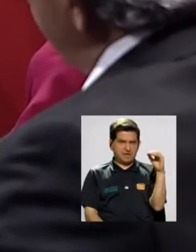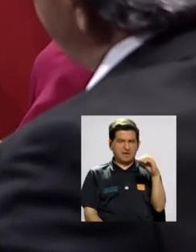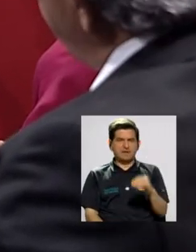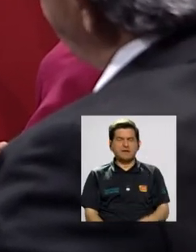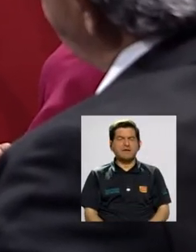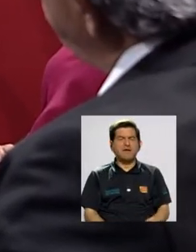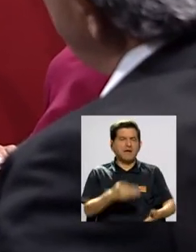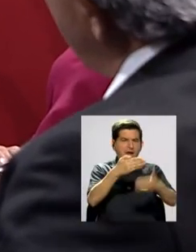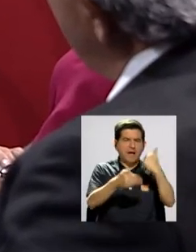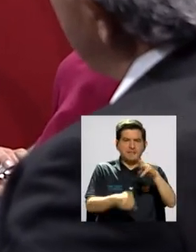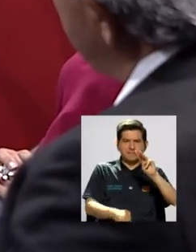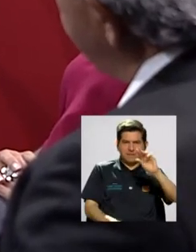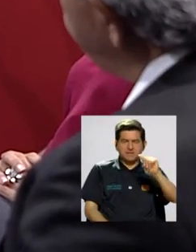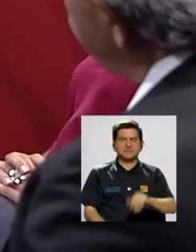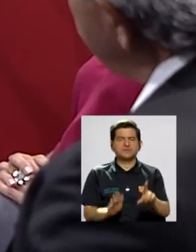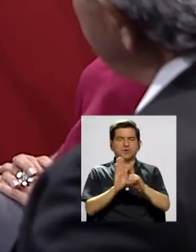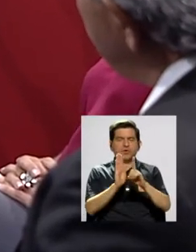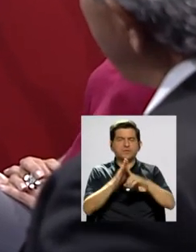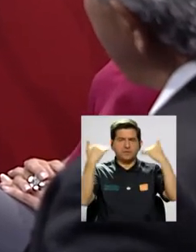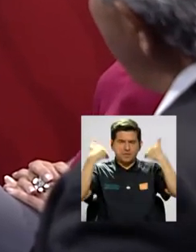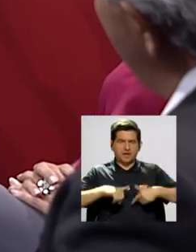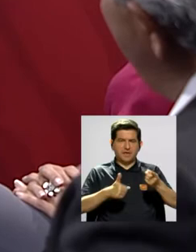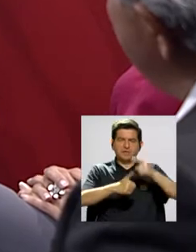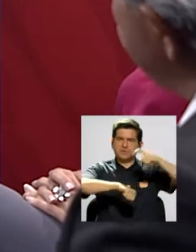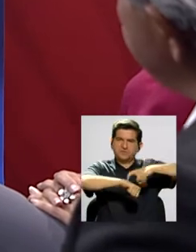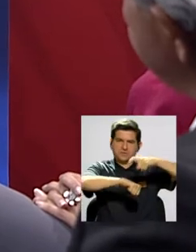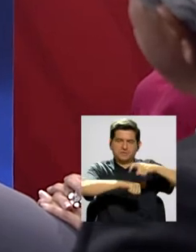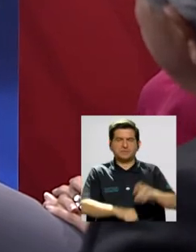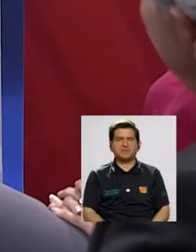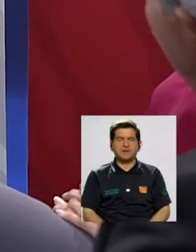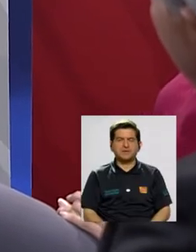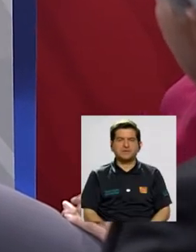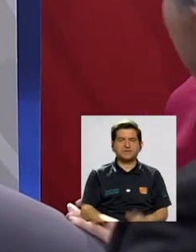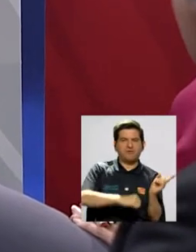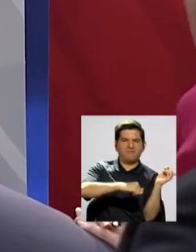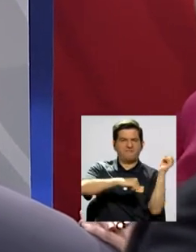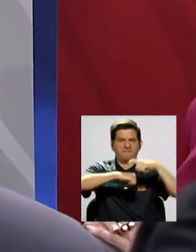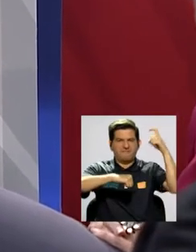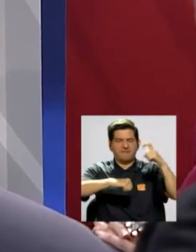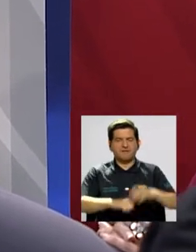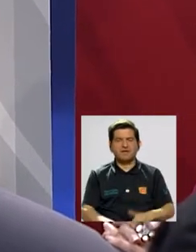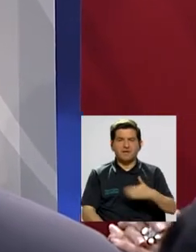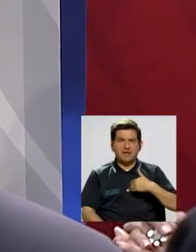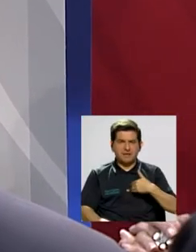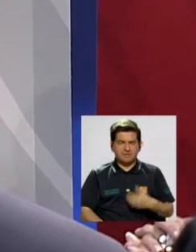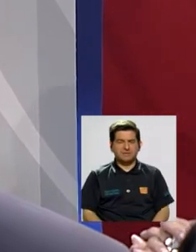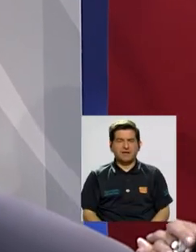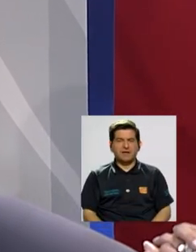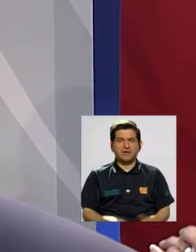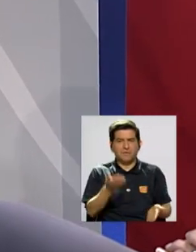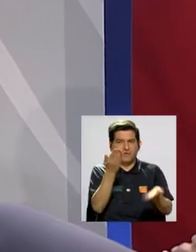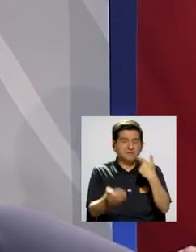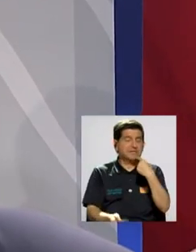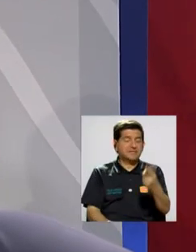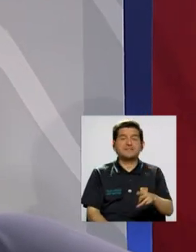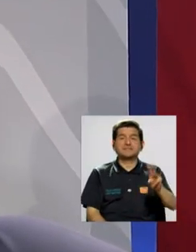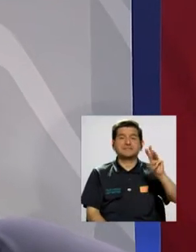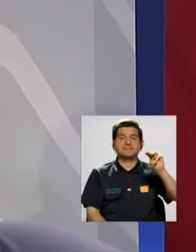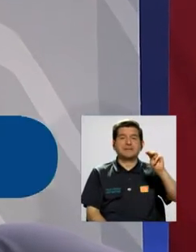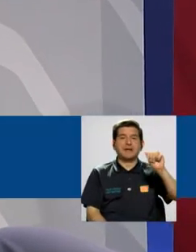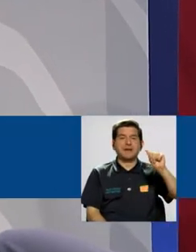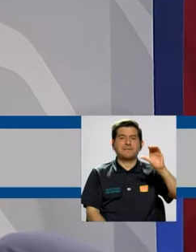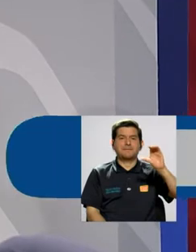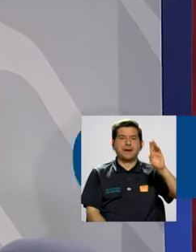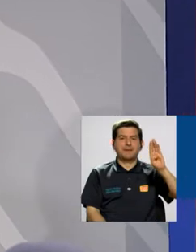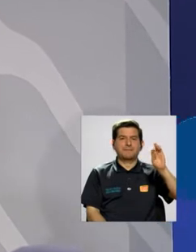planteaba Marcia de los derechos humanos en primera ronda. Casi que los alacranes que cargo encima como Macbeth podrían verse